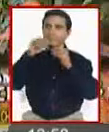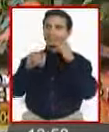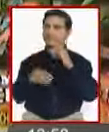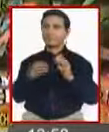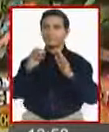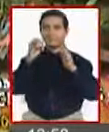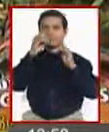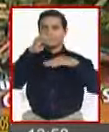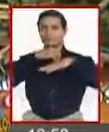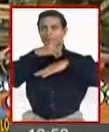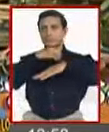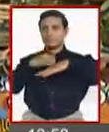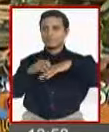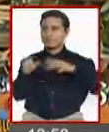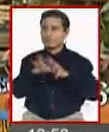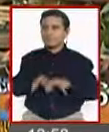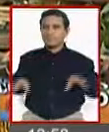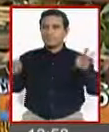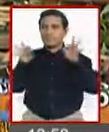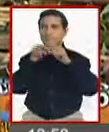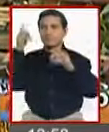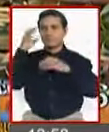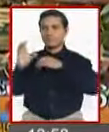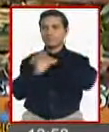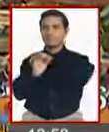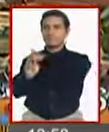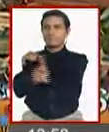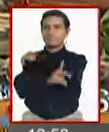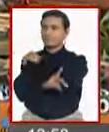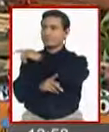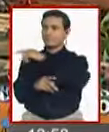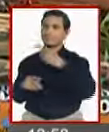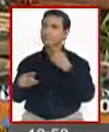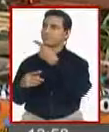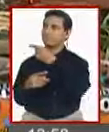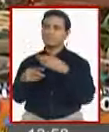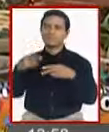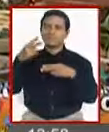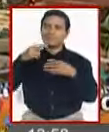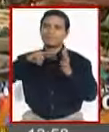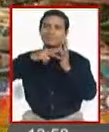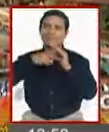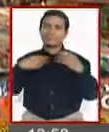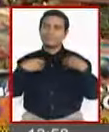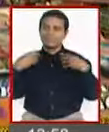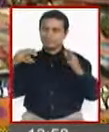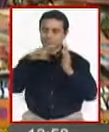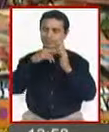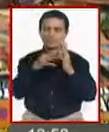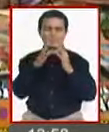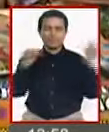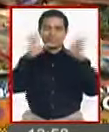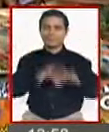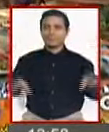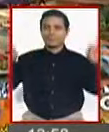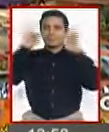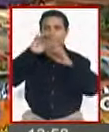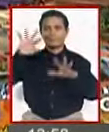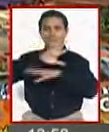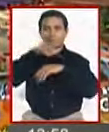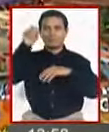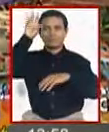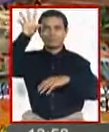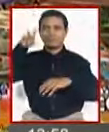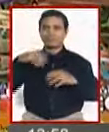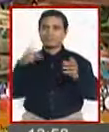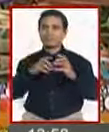la uva. Este es lo más importante para los compadres. Este zapallito, este tiene un significado muy importante para los